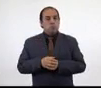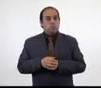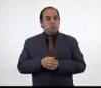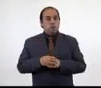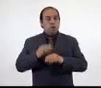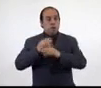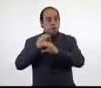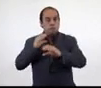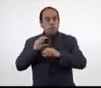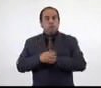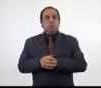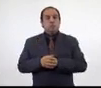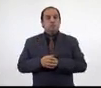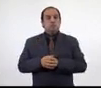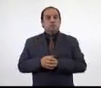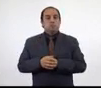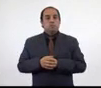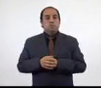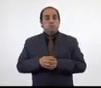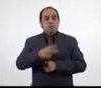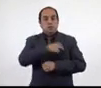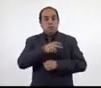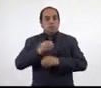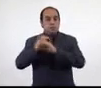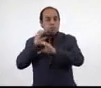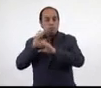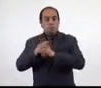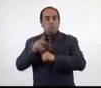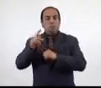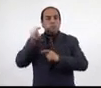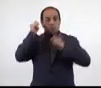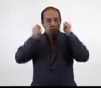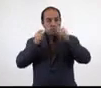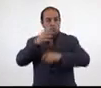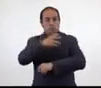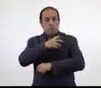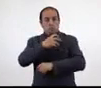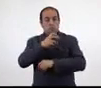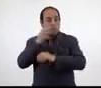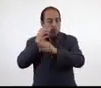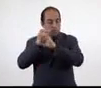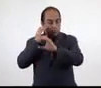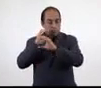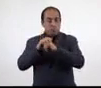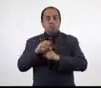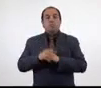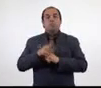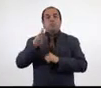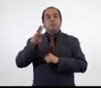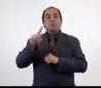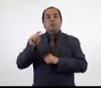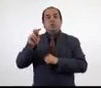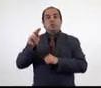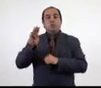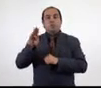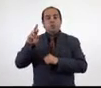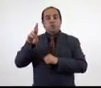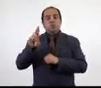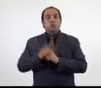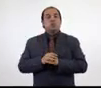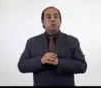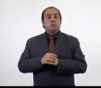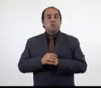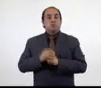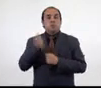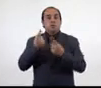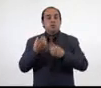Seguridad Ciudadana, Capital Bus, Turibus, TBR, ADO, y algunas extensiones de ruta del Estado de México. Y vale la